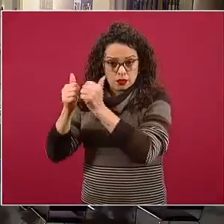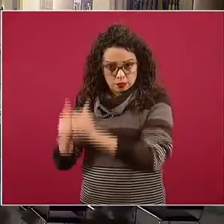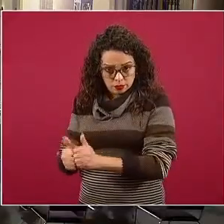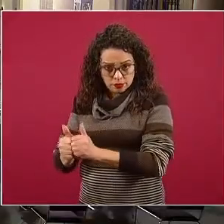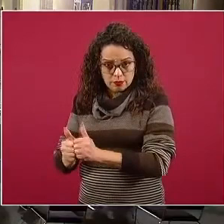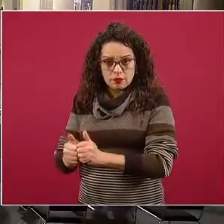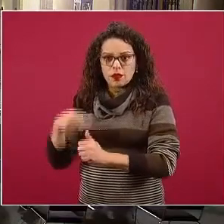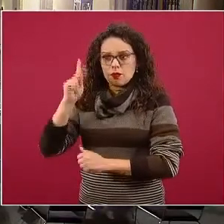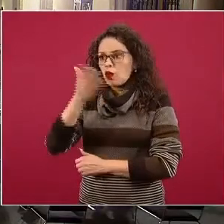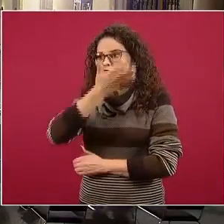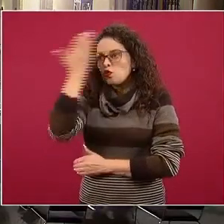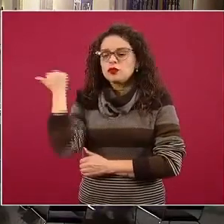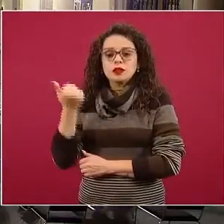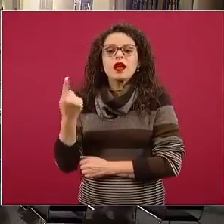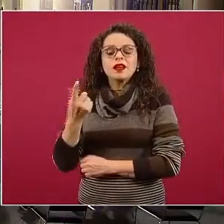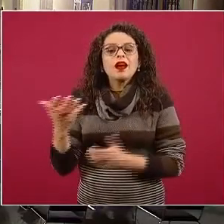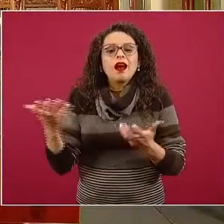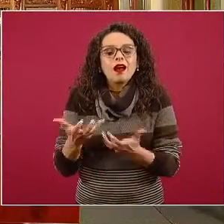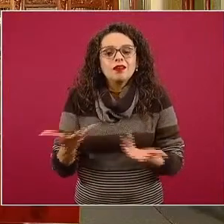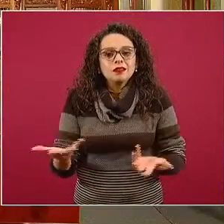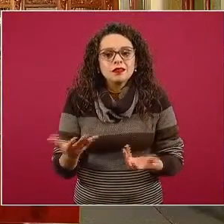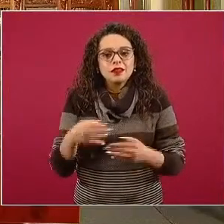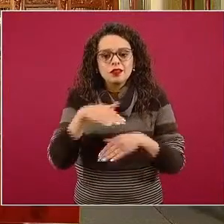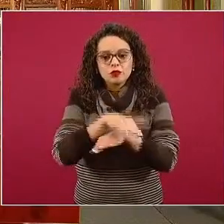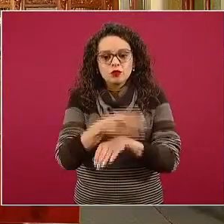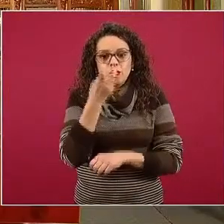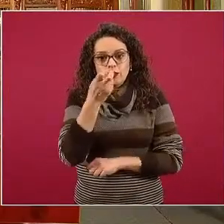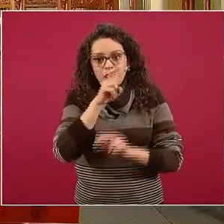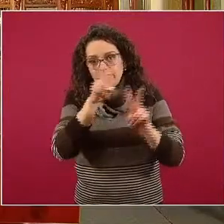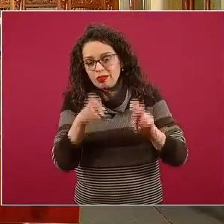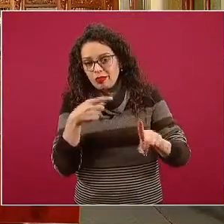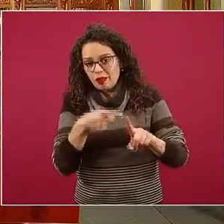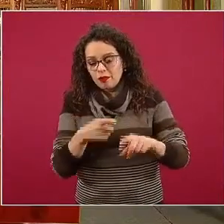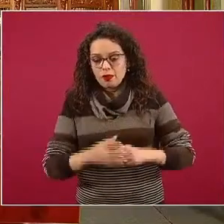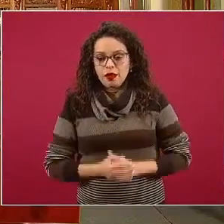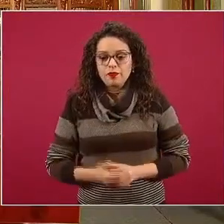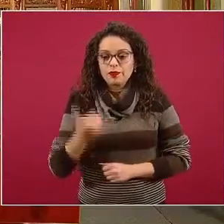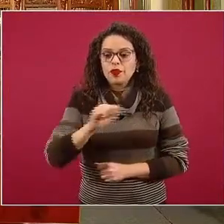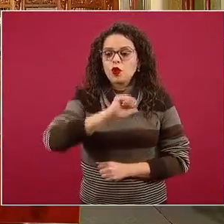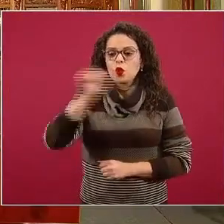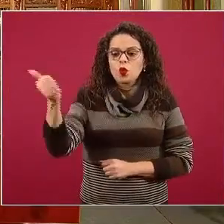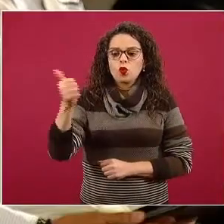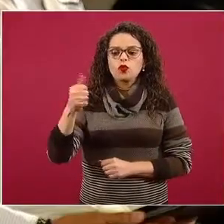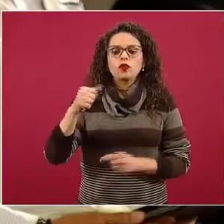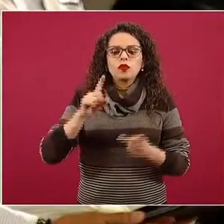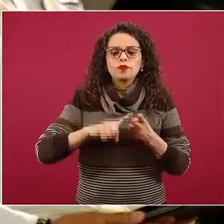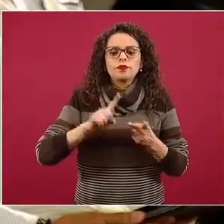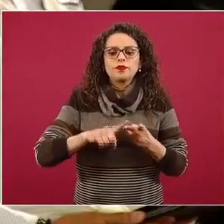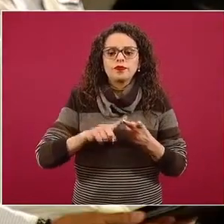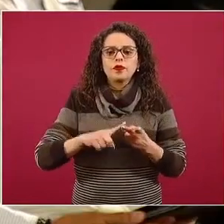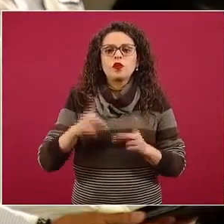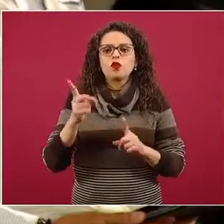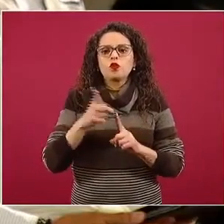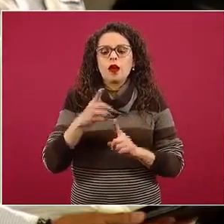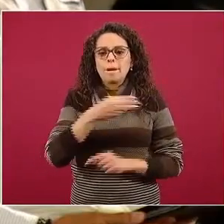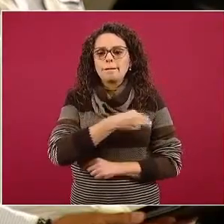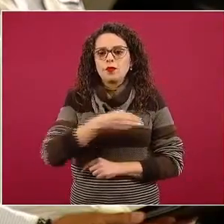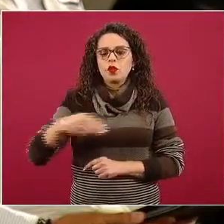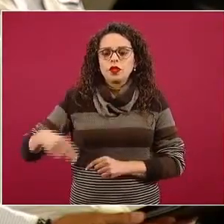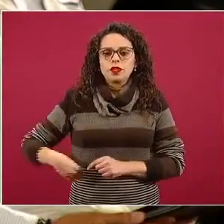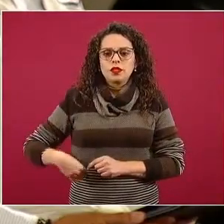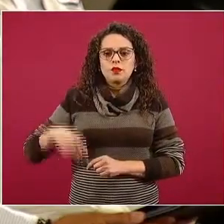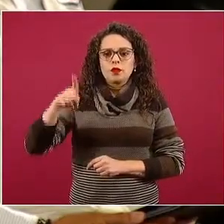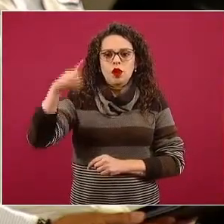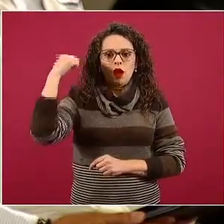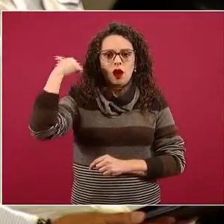respecto de esta situación. Hay otra situación en el estado de Guerrero, en el municipio de Acapulco, donde